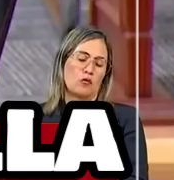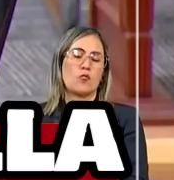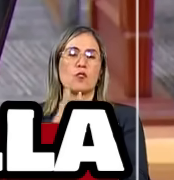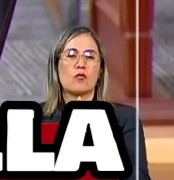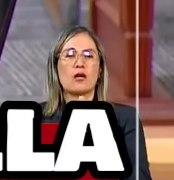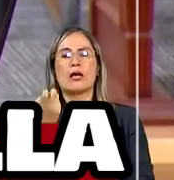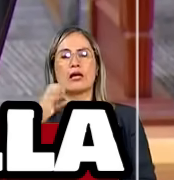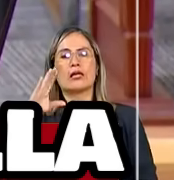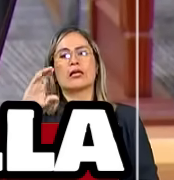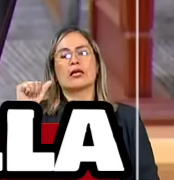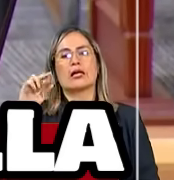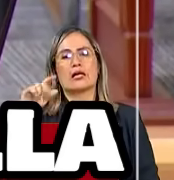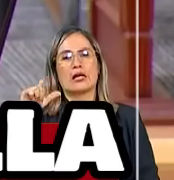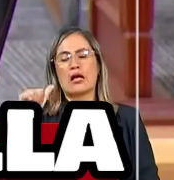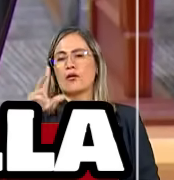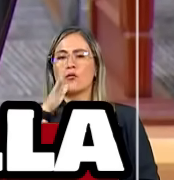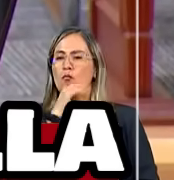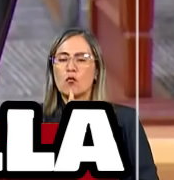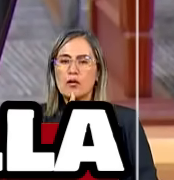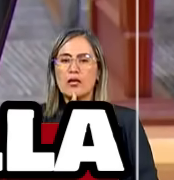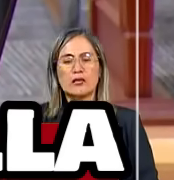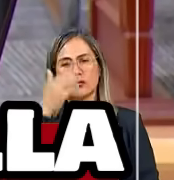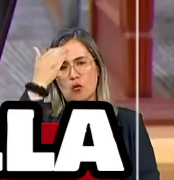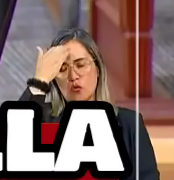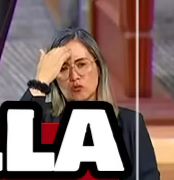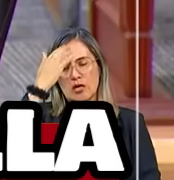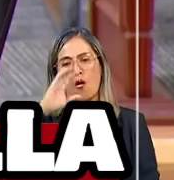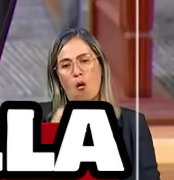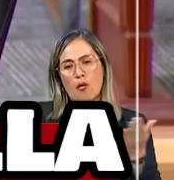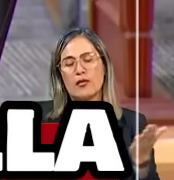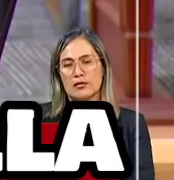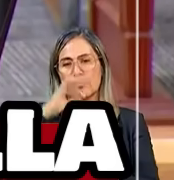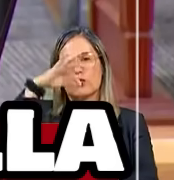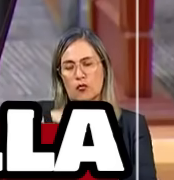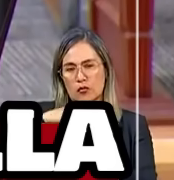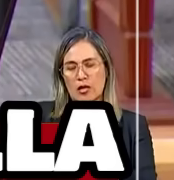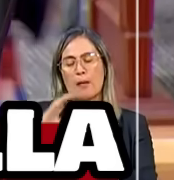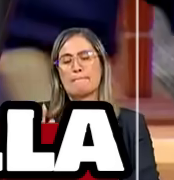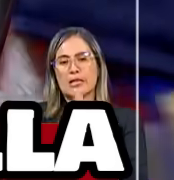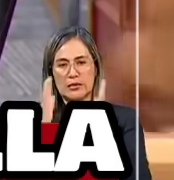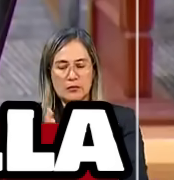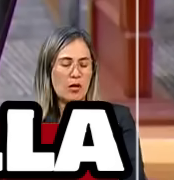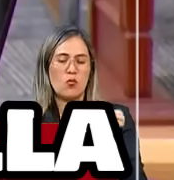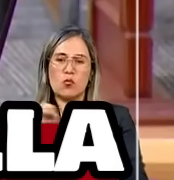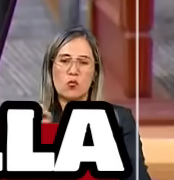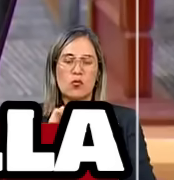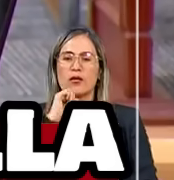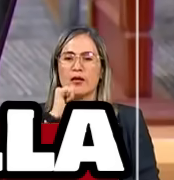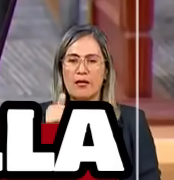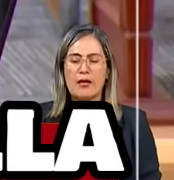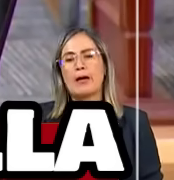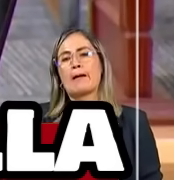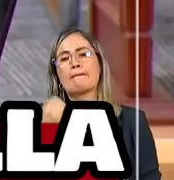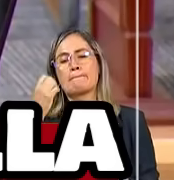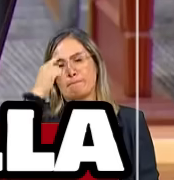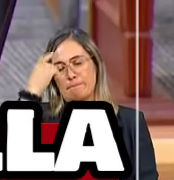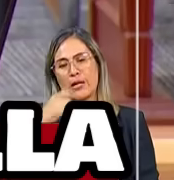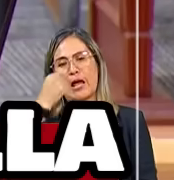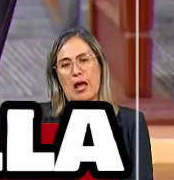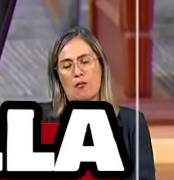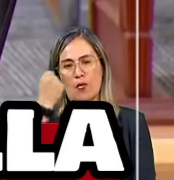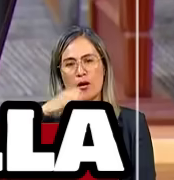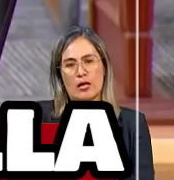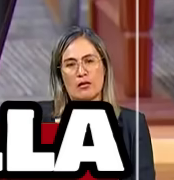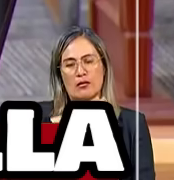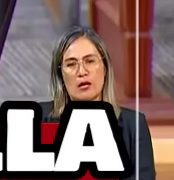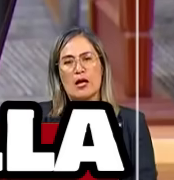Carla Humphrey Jordan se excuse de la sesión que se celebre para ese efecto y cualquier otra forma de intervención directa o indirecta en el procedimiento de aprobación del registro de